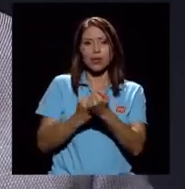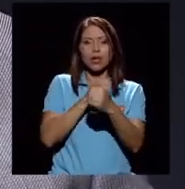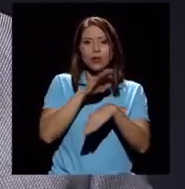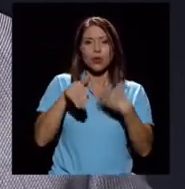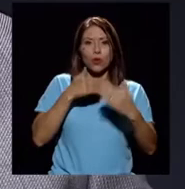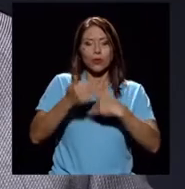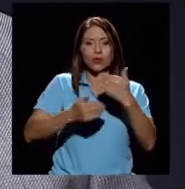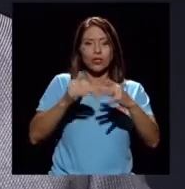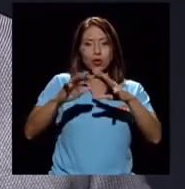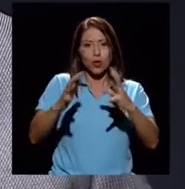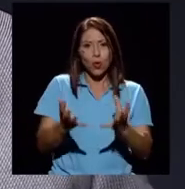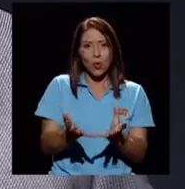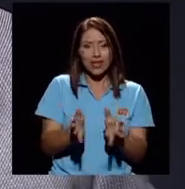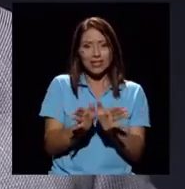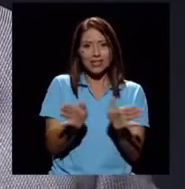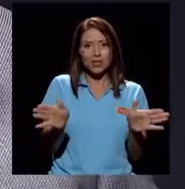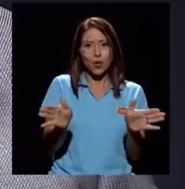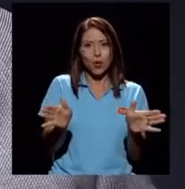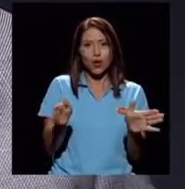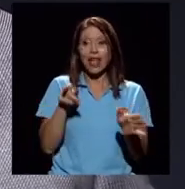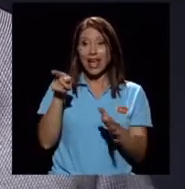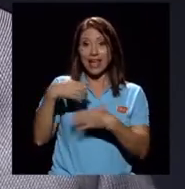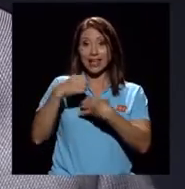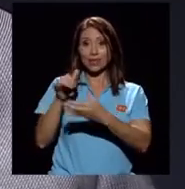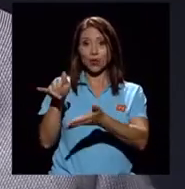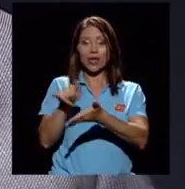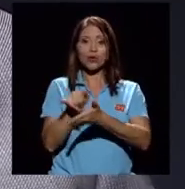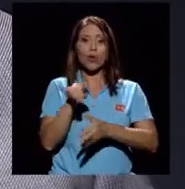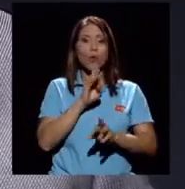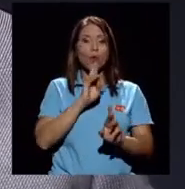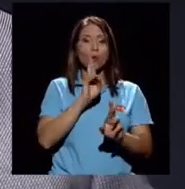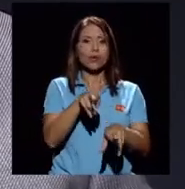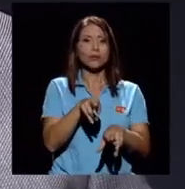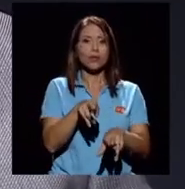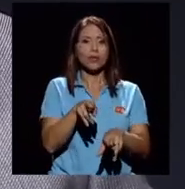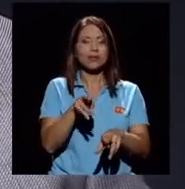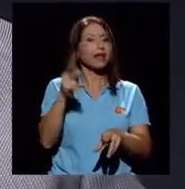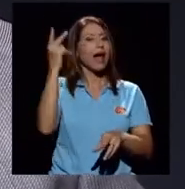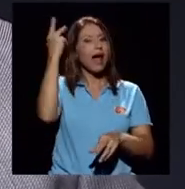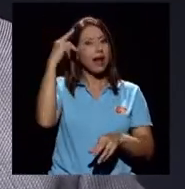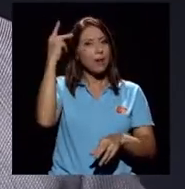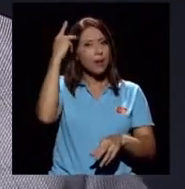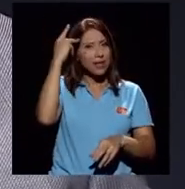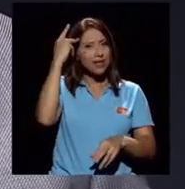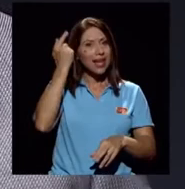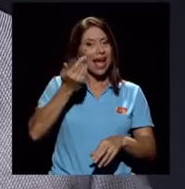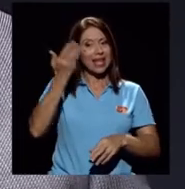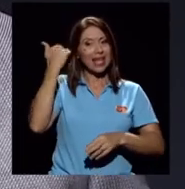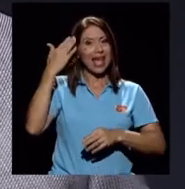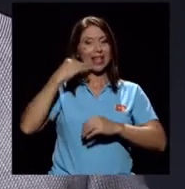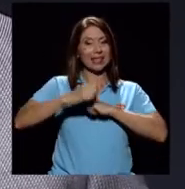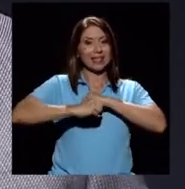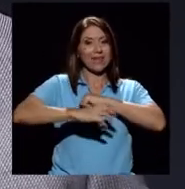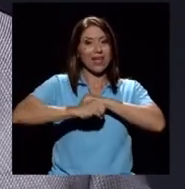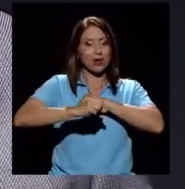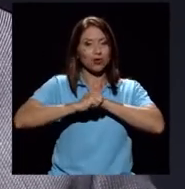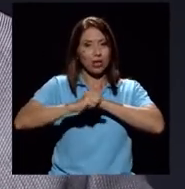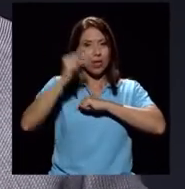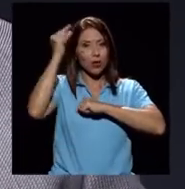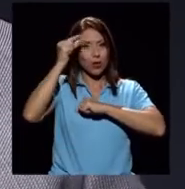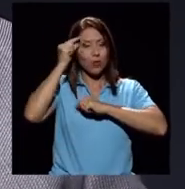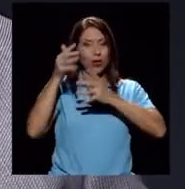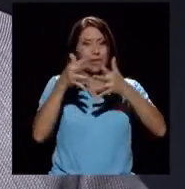hacía en respuesta a la política que había anunciado el gobierno de estados unidos